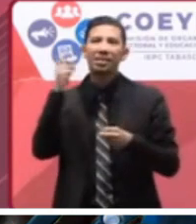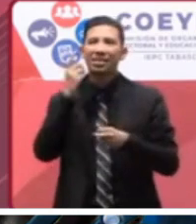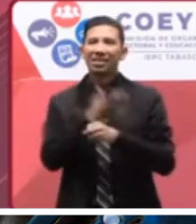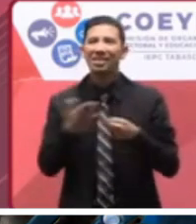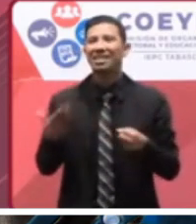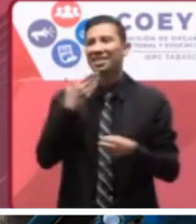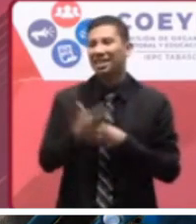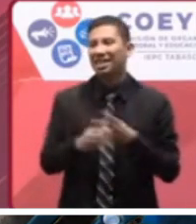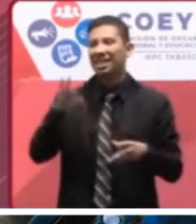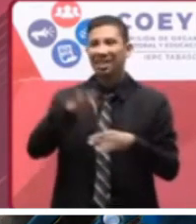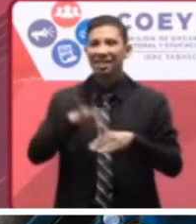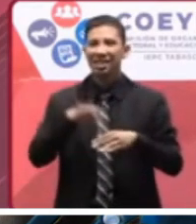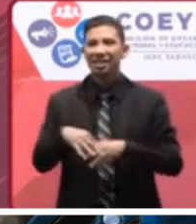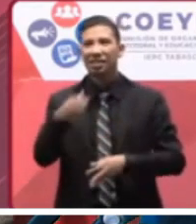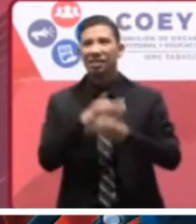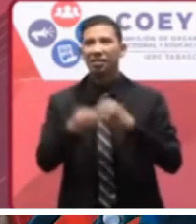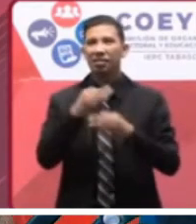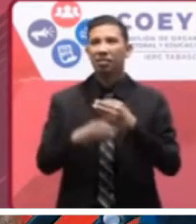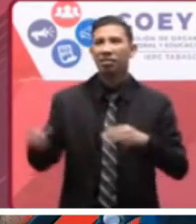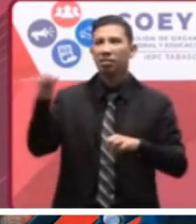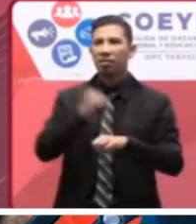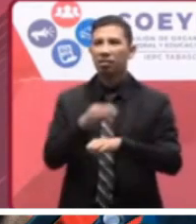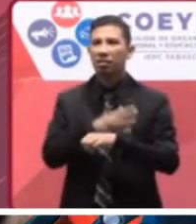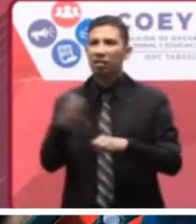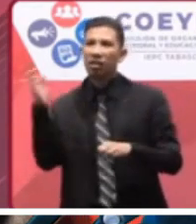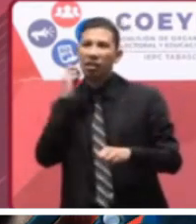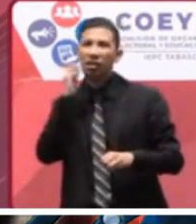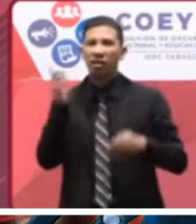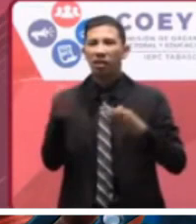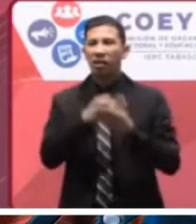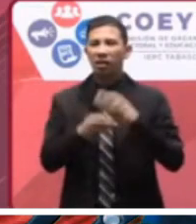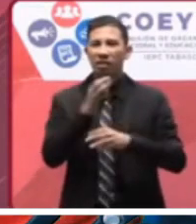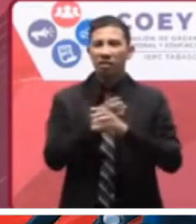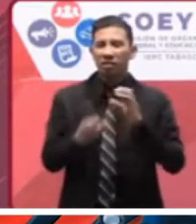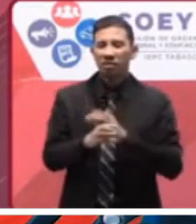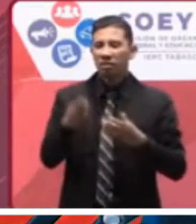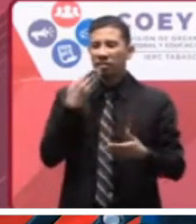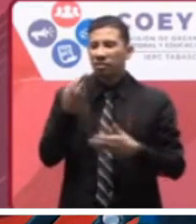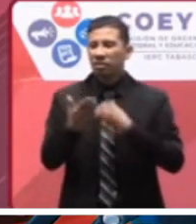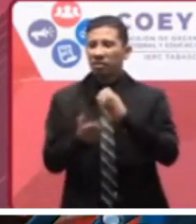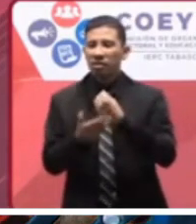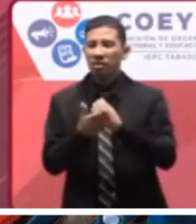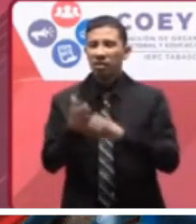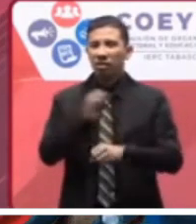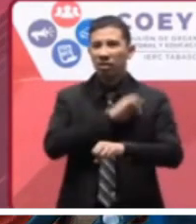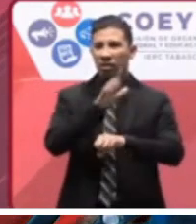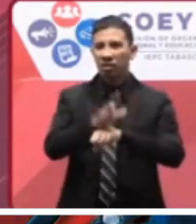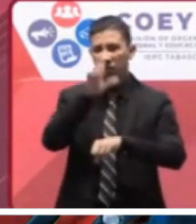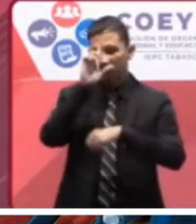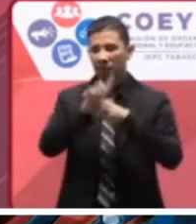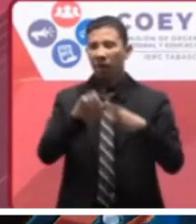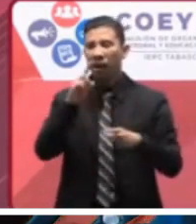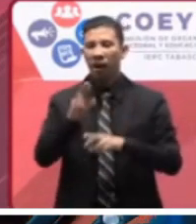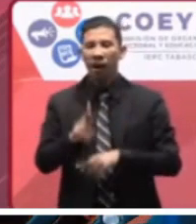electoral lo que le toca es poner a las diputadas y a los diputados todos los elementos, los diagnósticos que sean requeridos para que ellos tomen la mejor